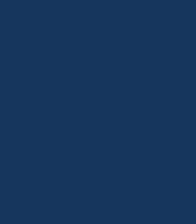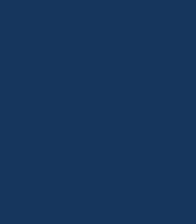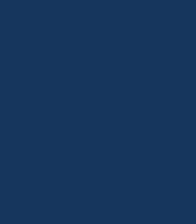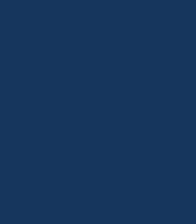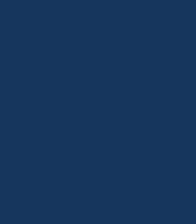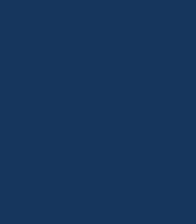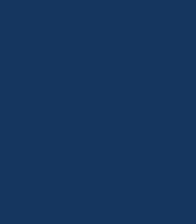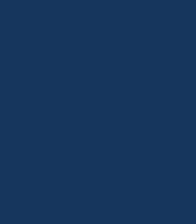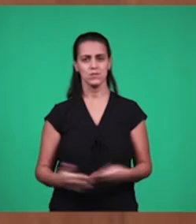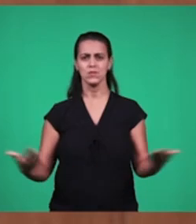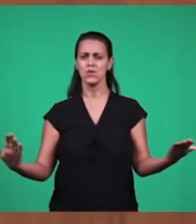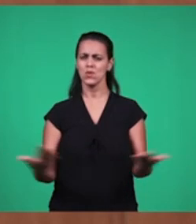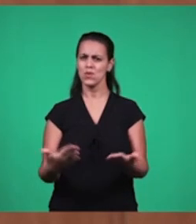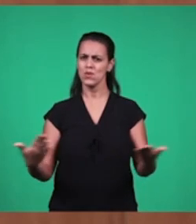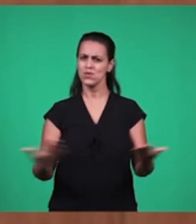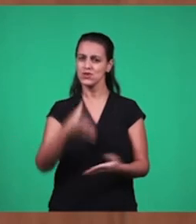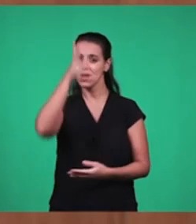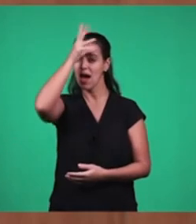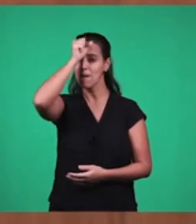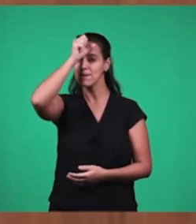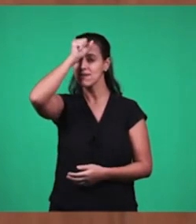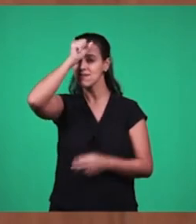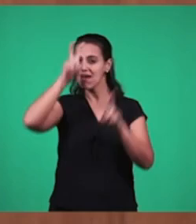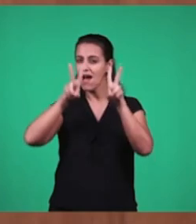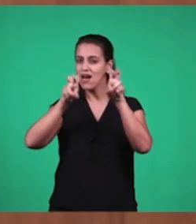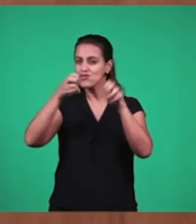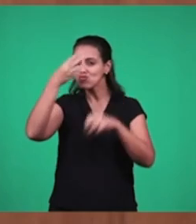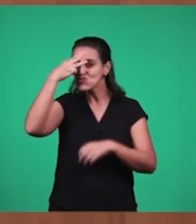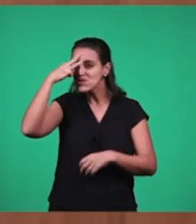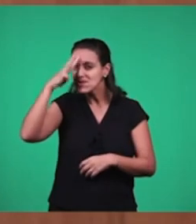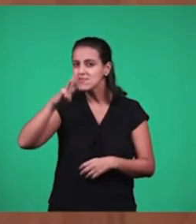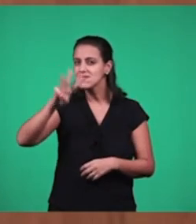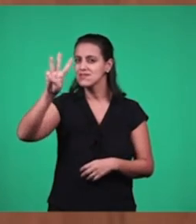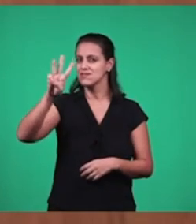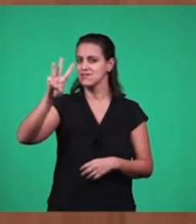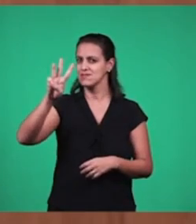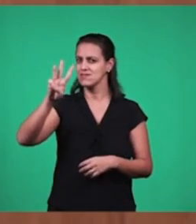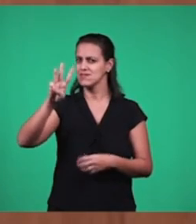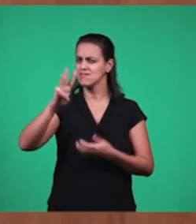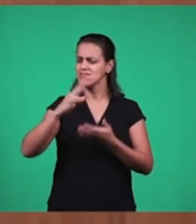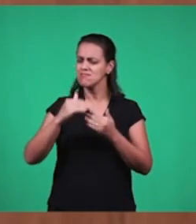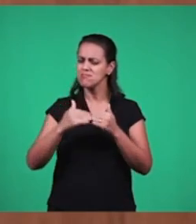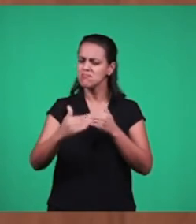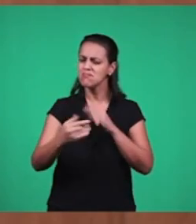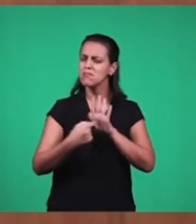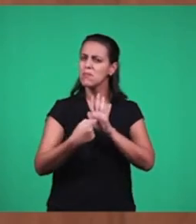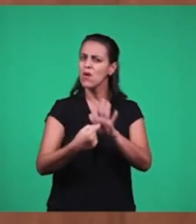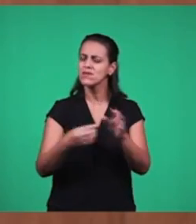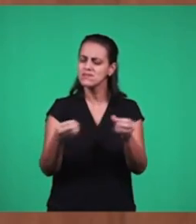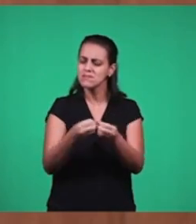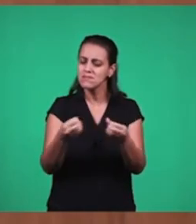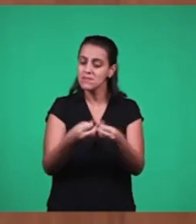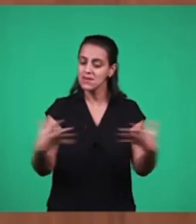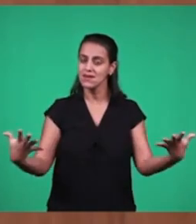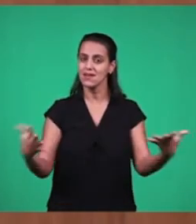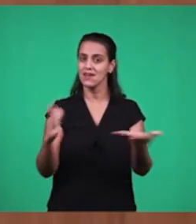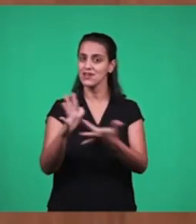Hoy vamos a aprender sobre el tercer día a partir de un milagro que Jesús operó en